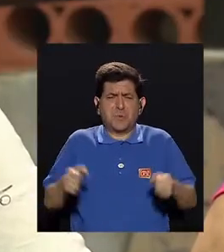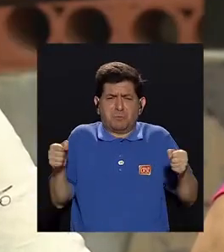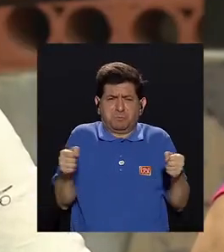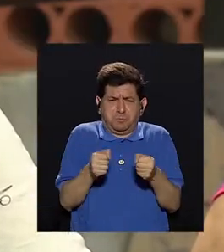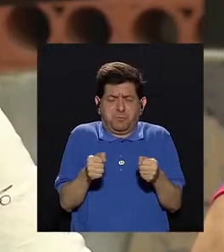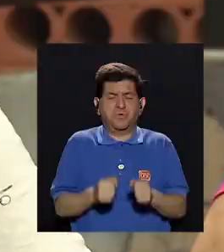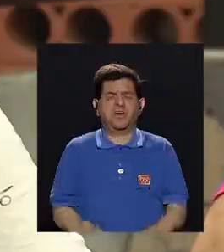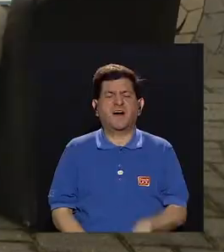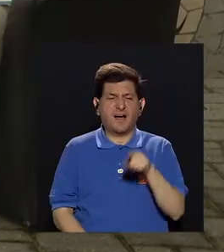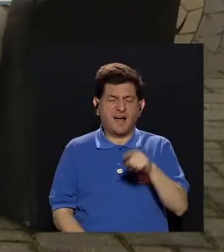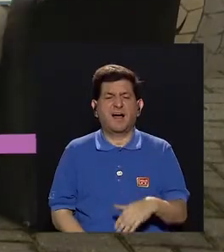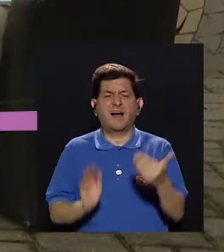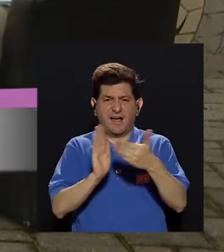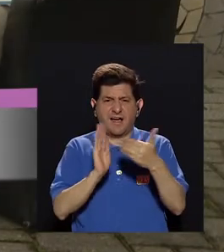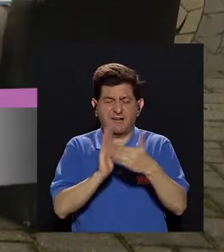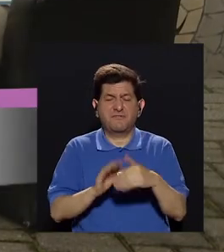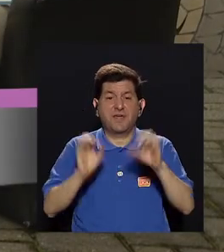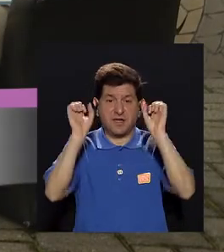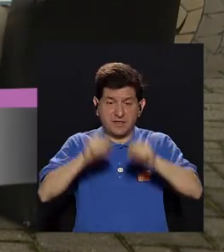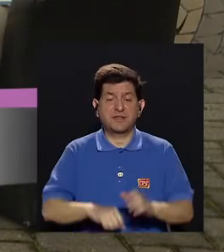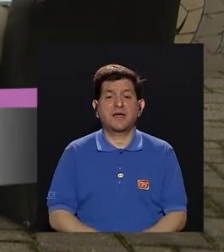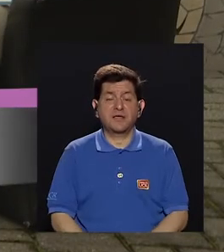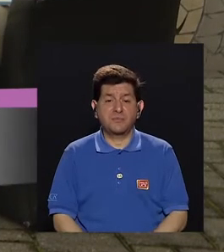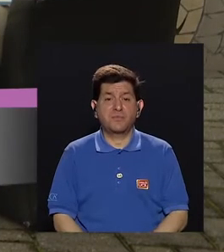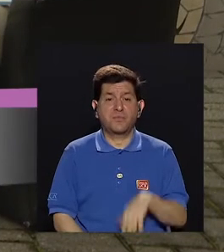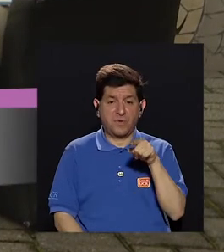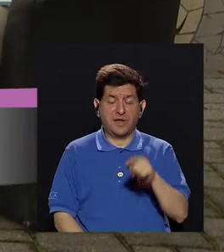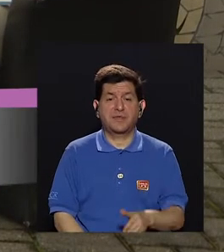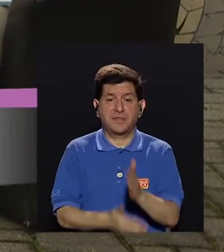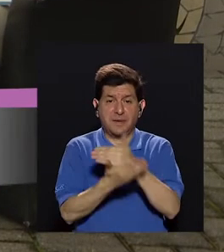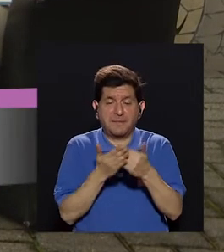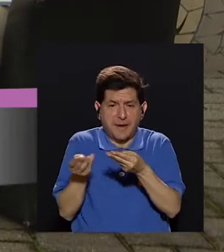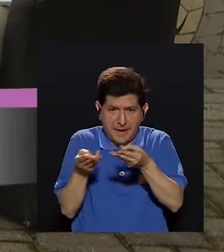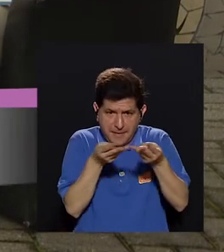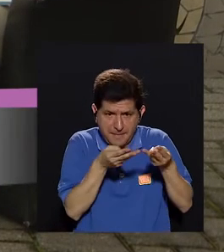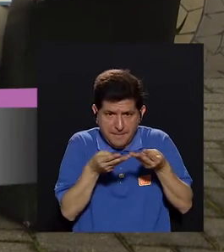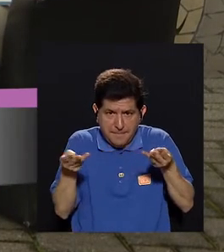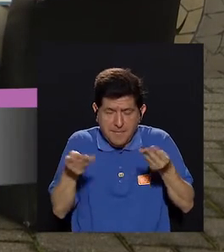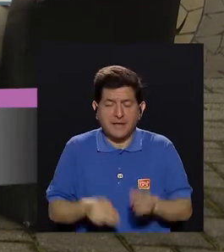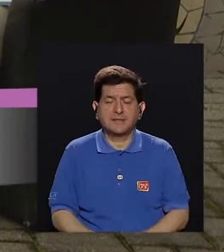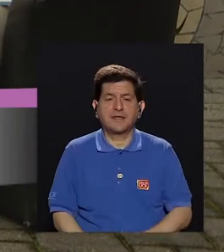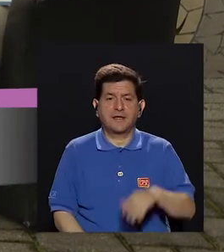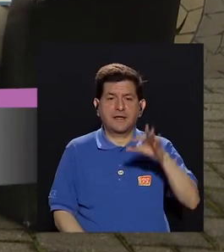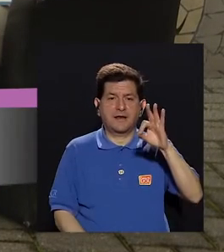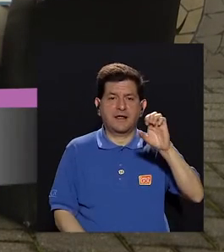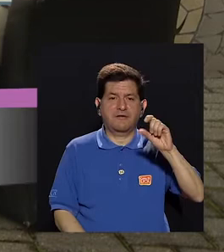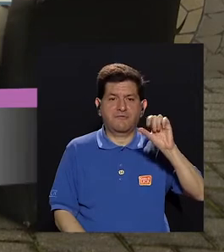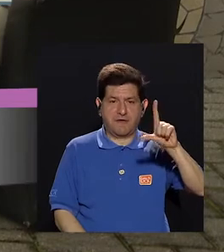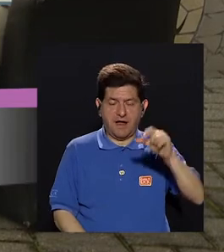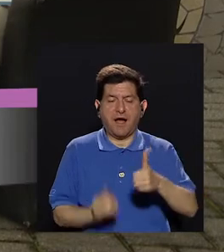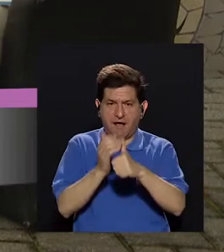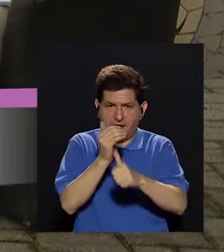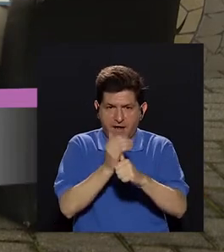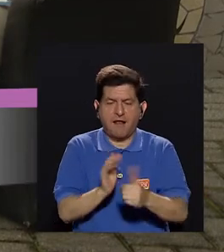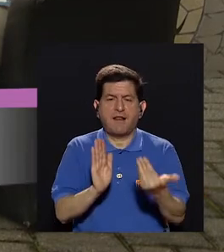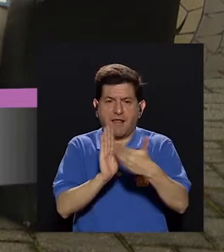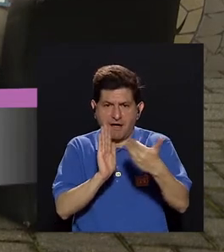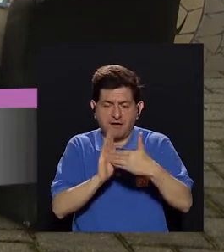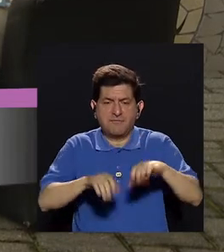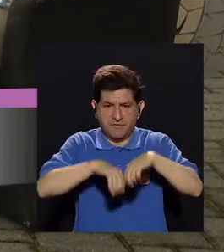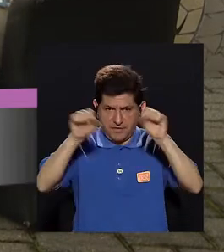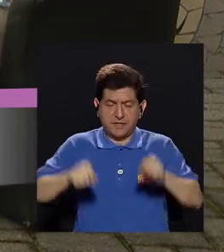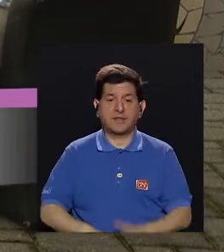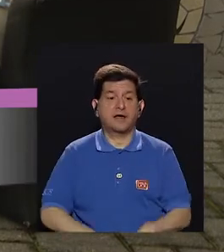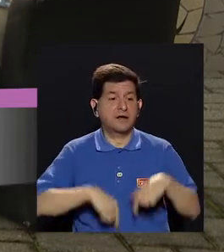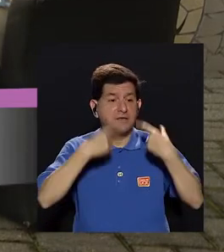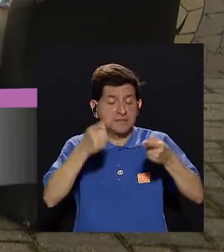de, cuando se nos metemos a las piscinas o al mar o algún río, inmediatamente después de que la persona sale, tiene que quitarse el traje de baño que estaba